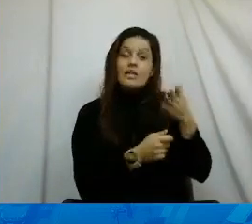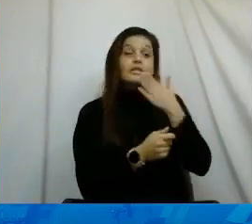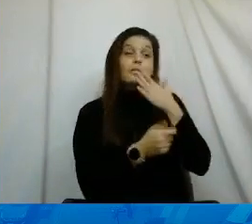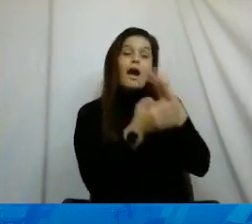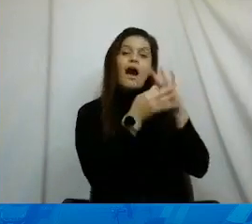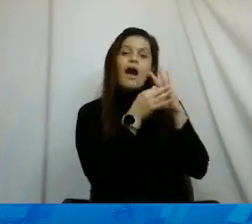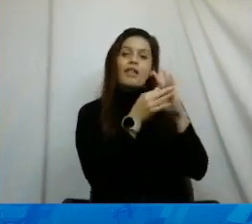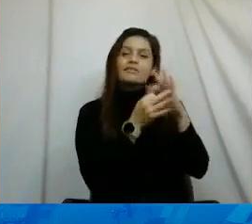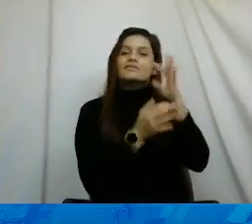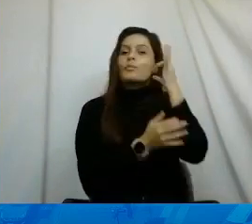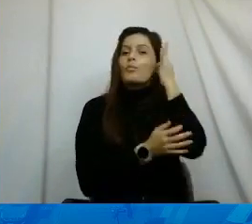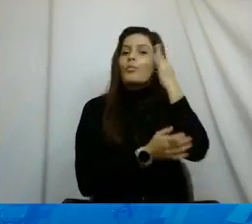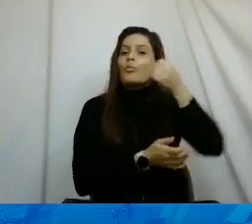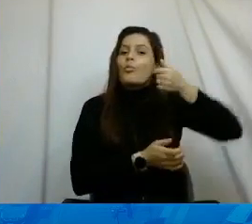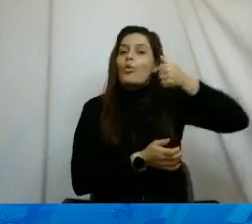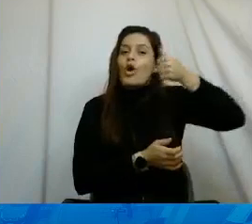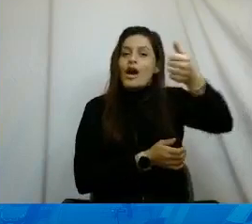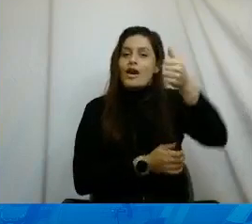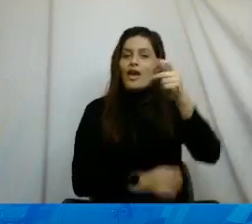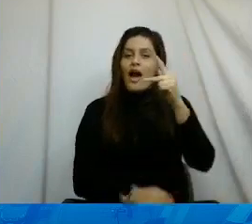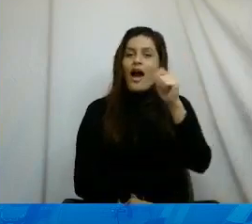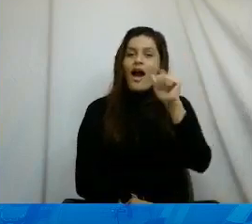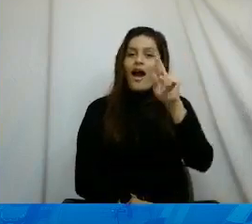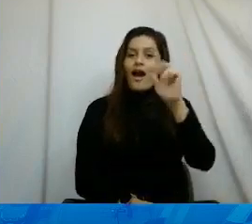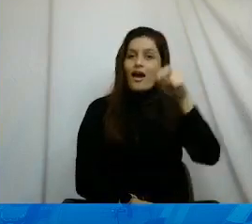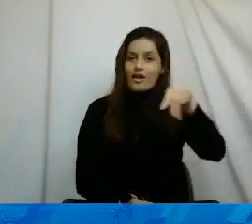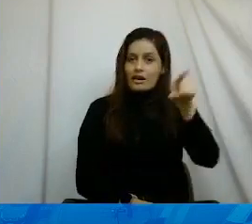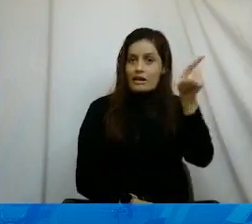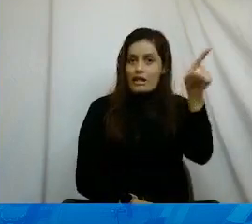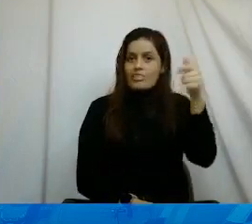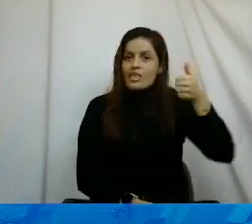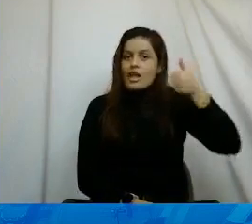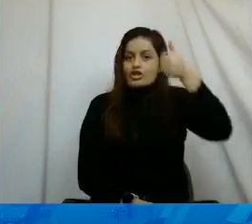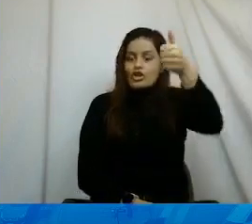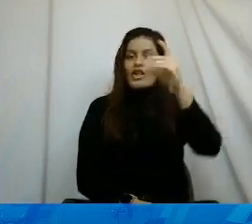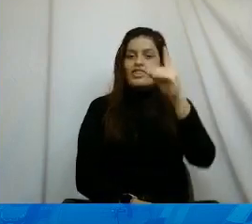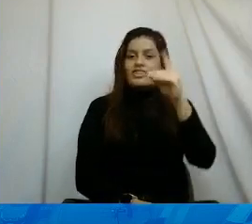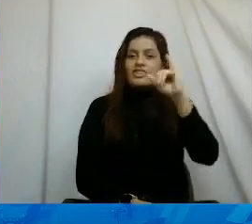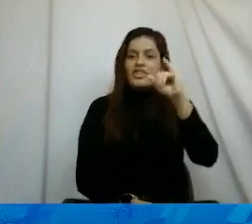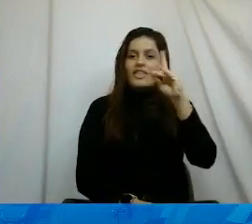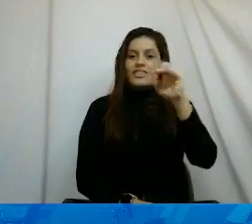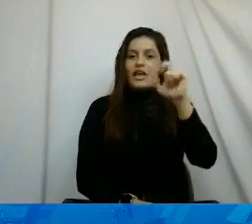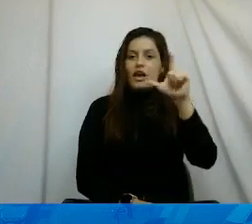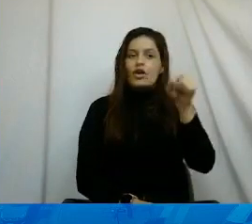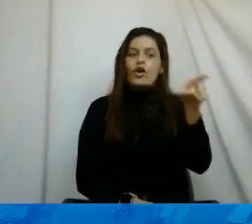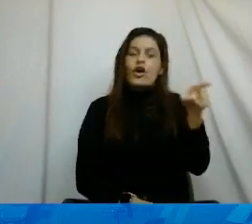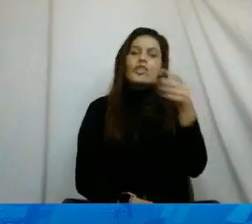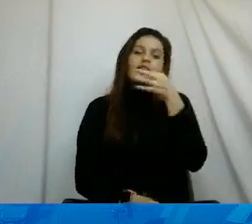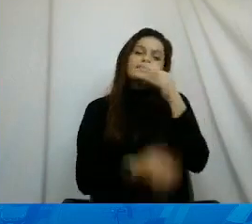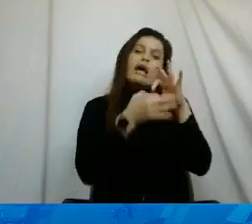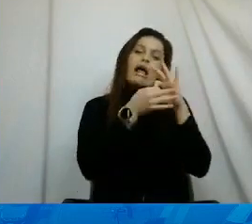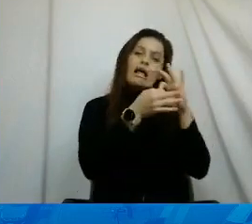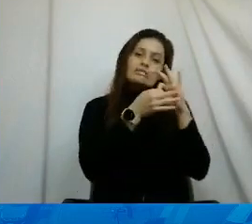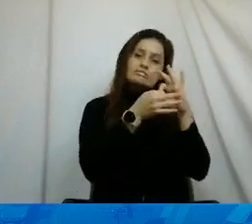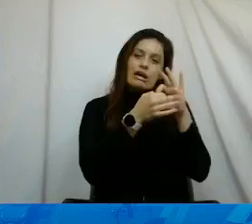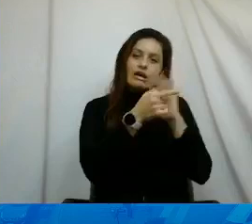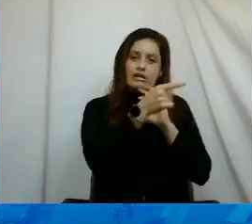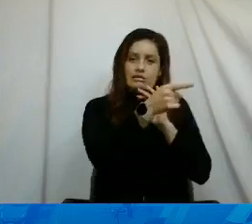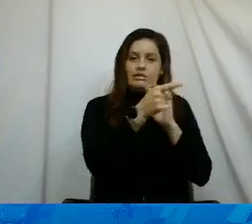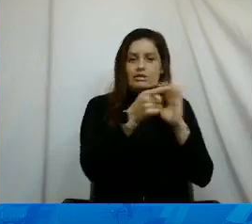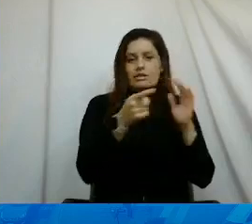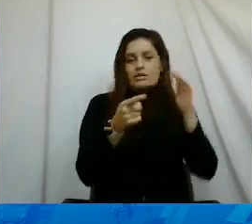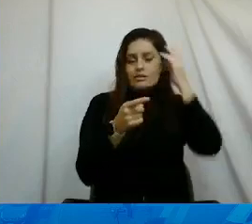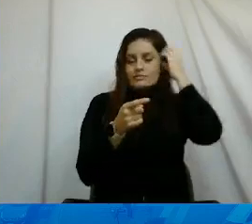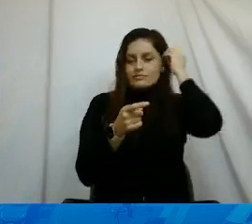hizo con la señora Quena, ¿eh? Están ahí los vecinos contentos. Ya habían llegado luego a robarse la cama,